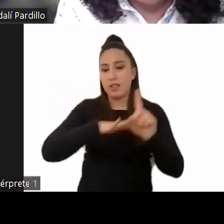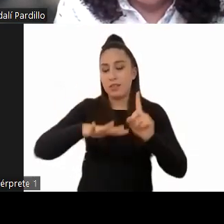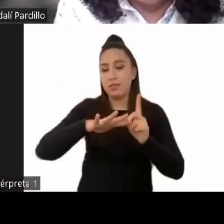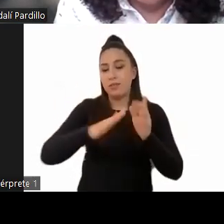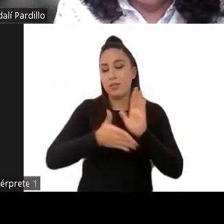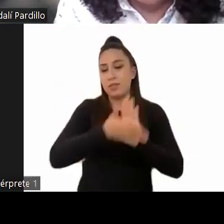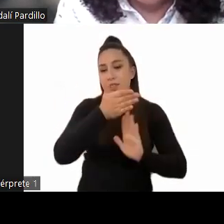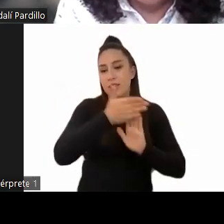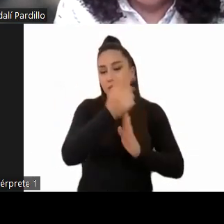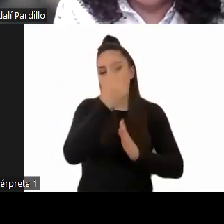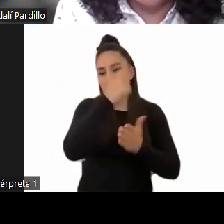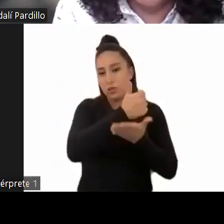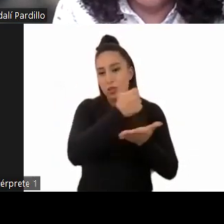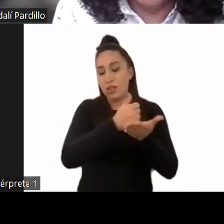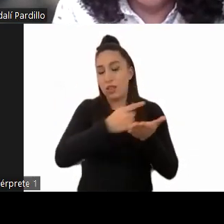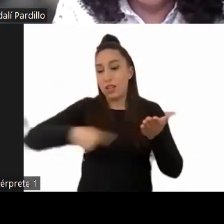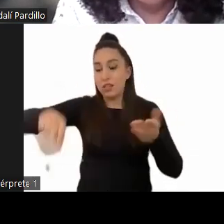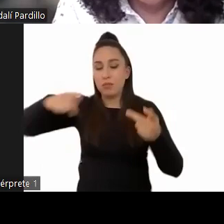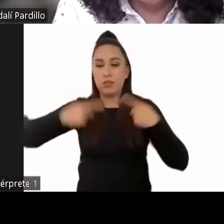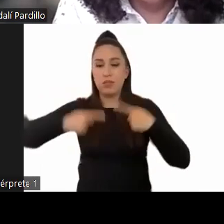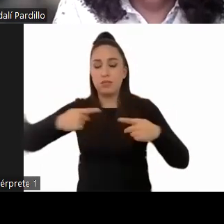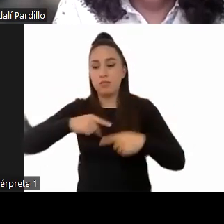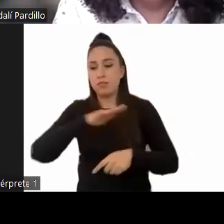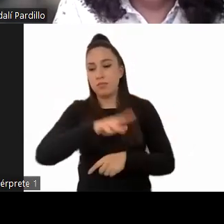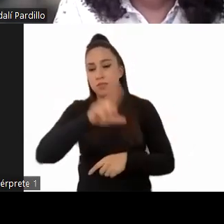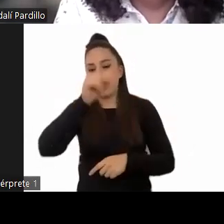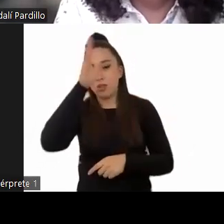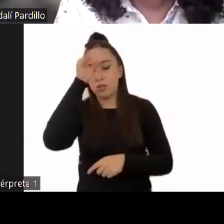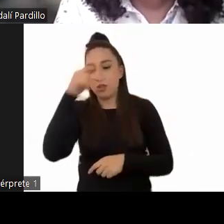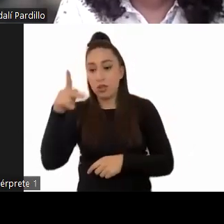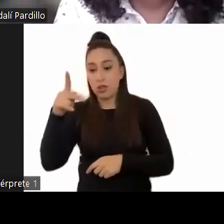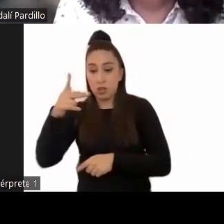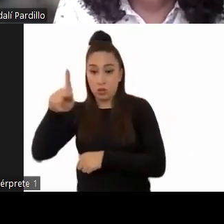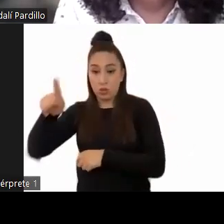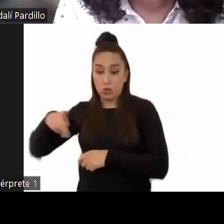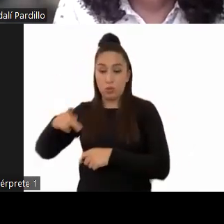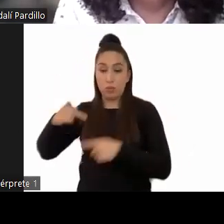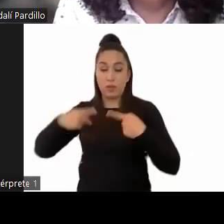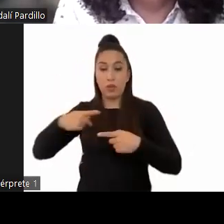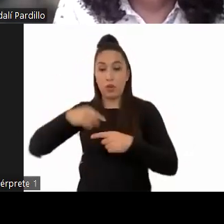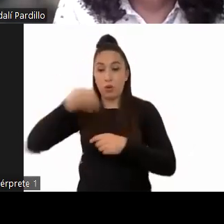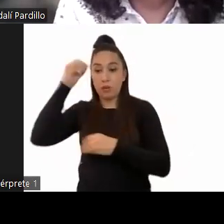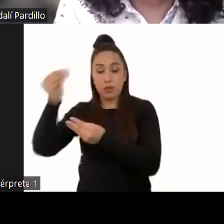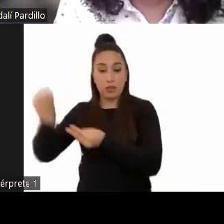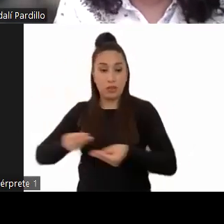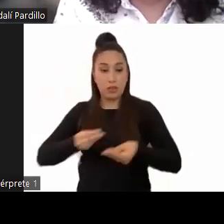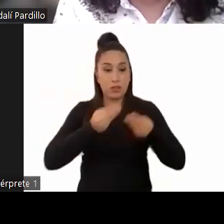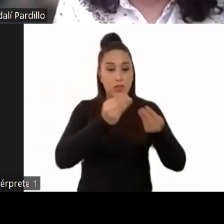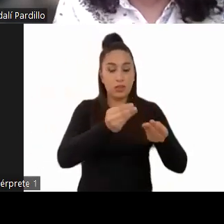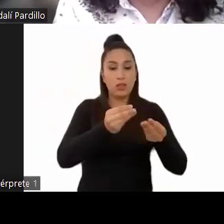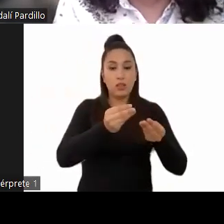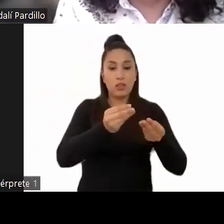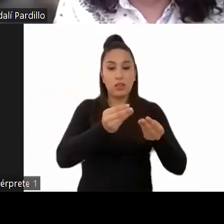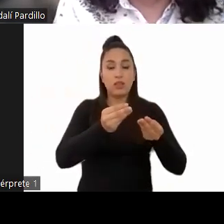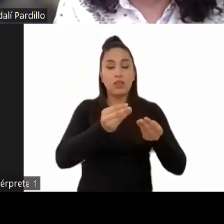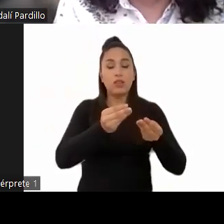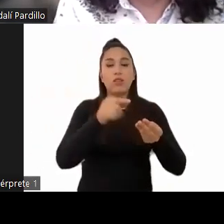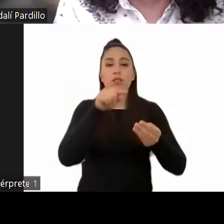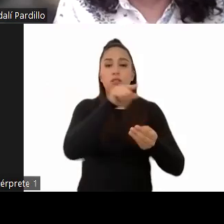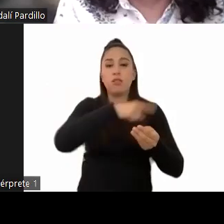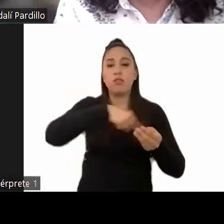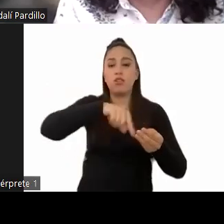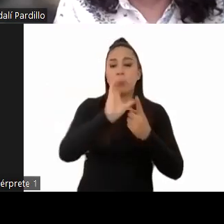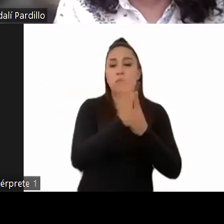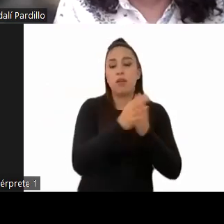ciudadanía, quienes solicitaron fueran recibidas sus observaciones a pesar de estar inscrito en el orden del día de la sesión del